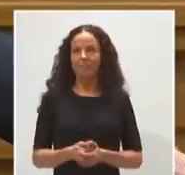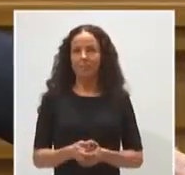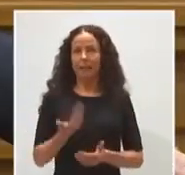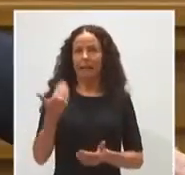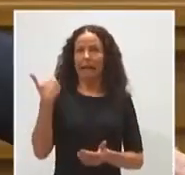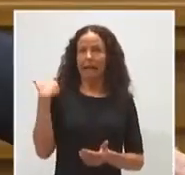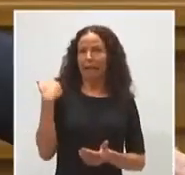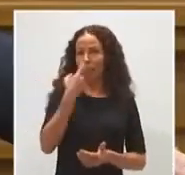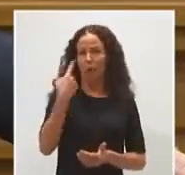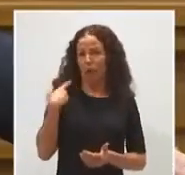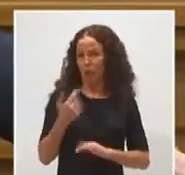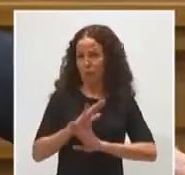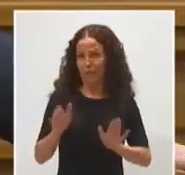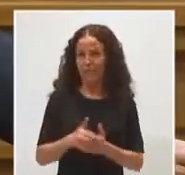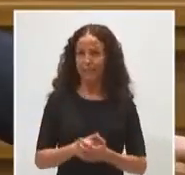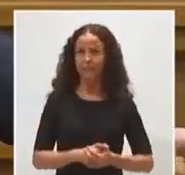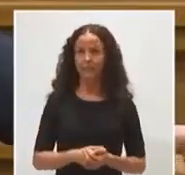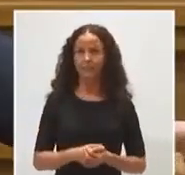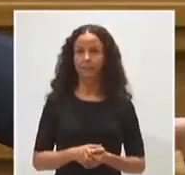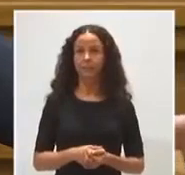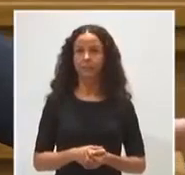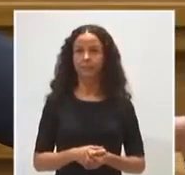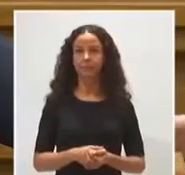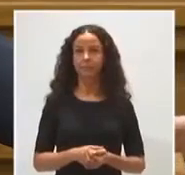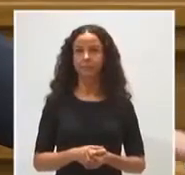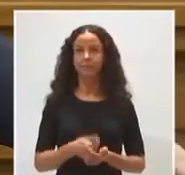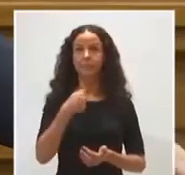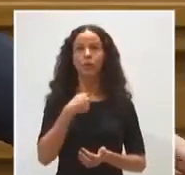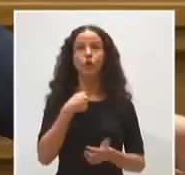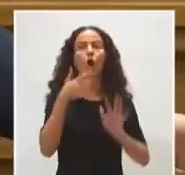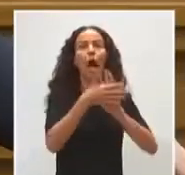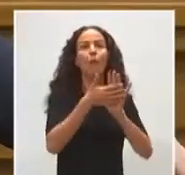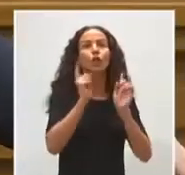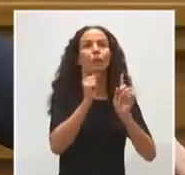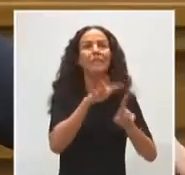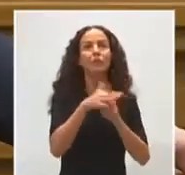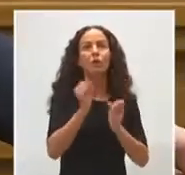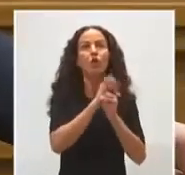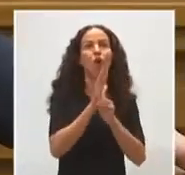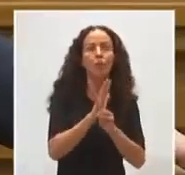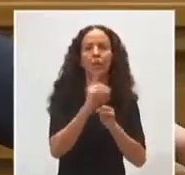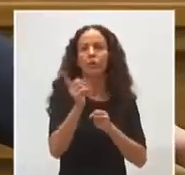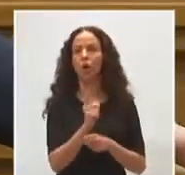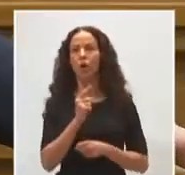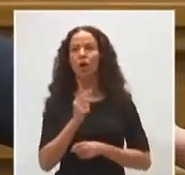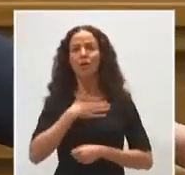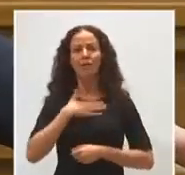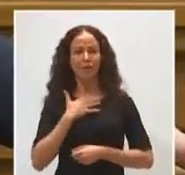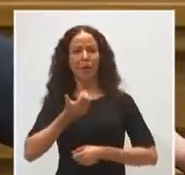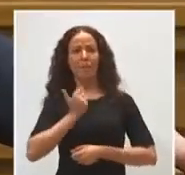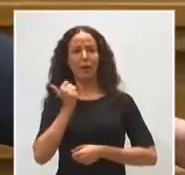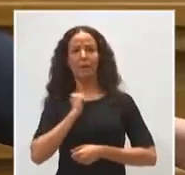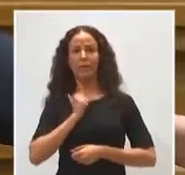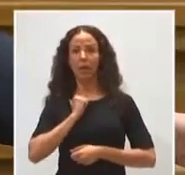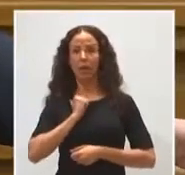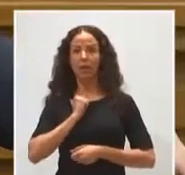algo más de un año no quiero volver simplemente la situación precop yo quiero que aprovechemos y hagamos de la necesidad virtud